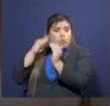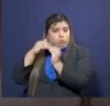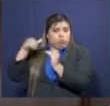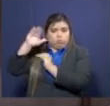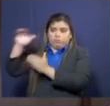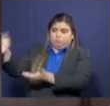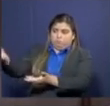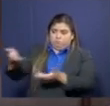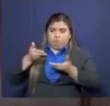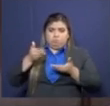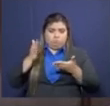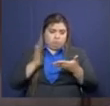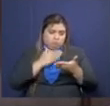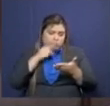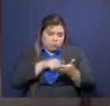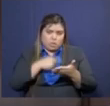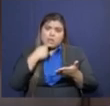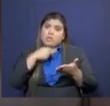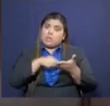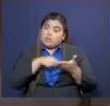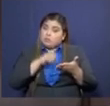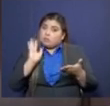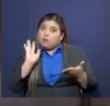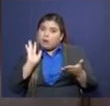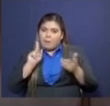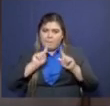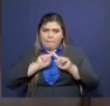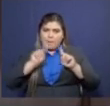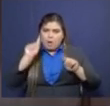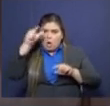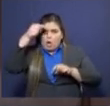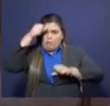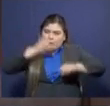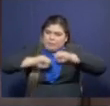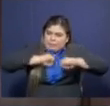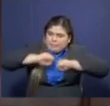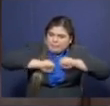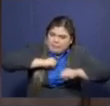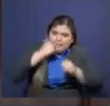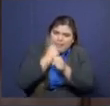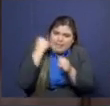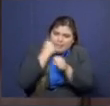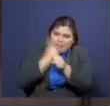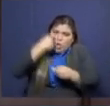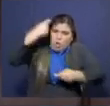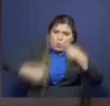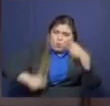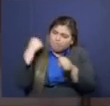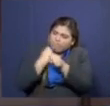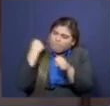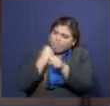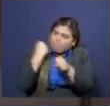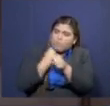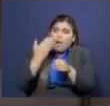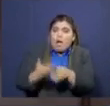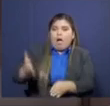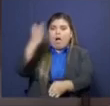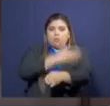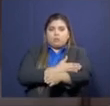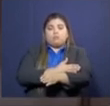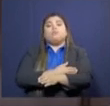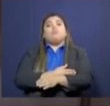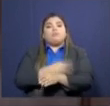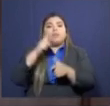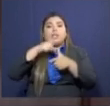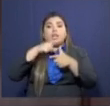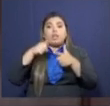Cuando en este momento, o sea, para el 16 de marzo, nuestra capacidad era solo